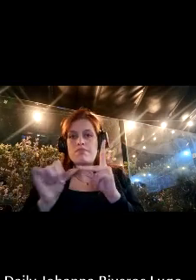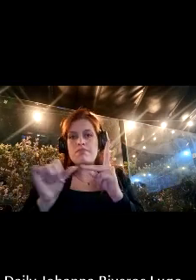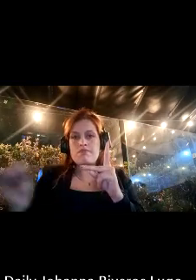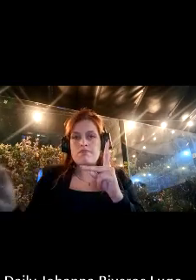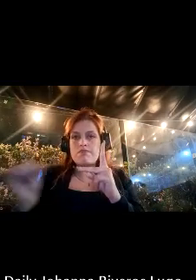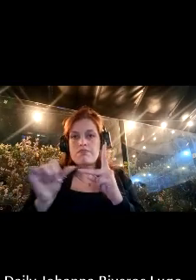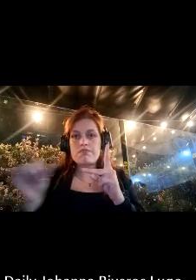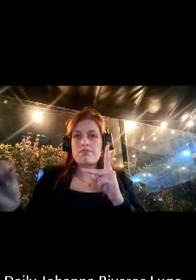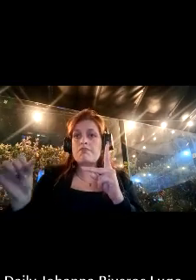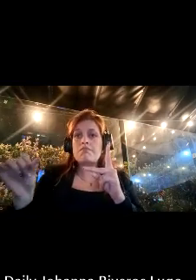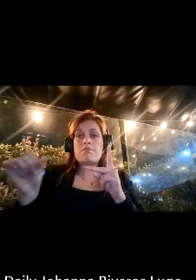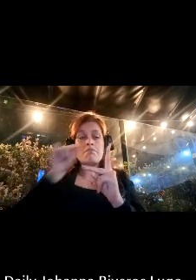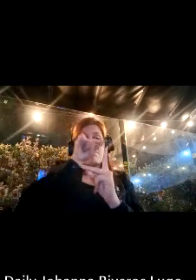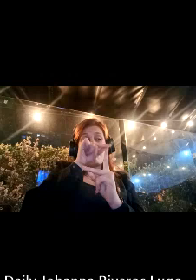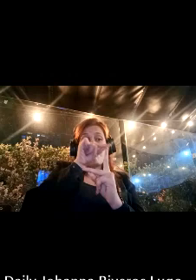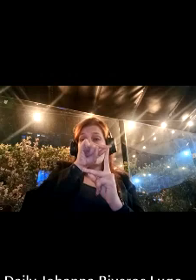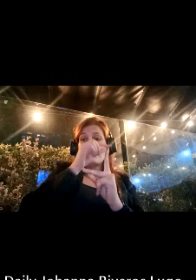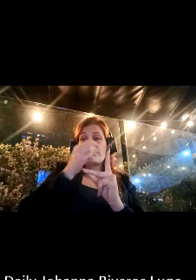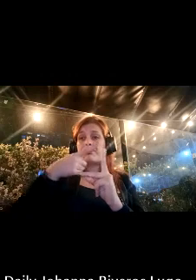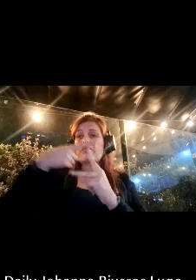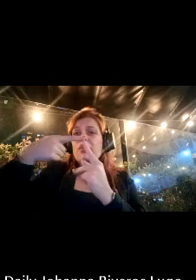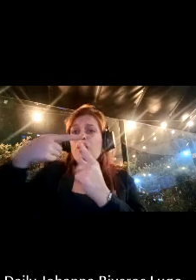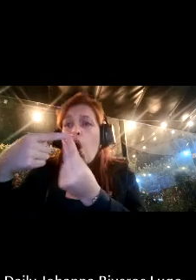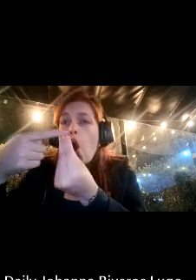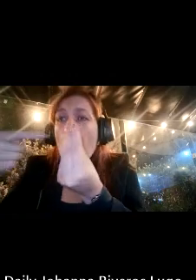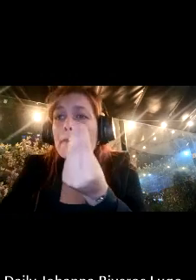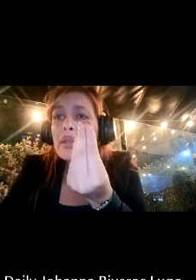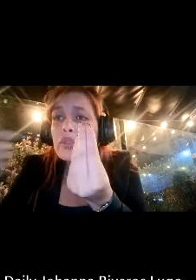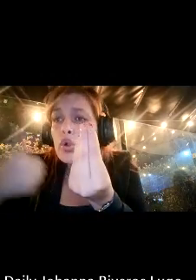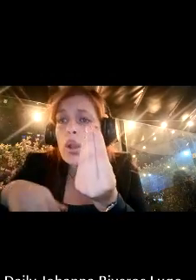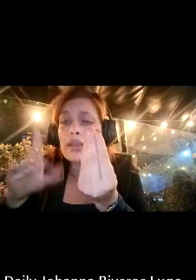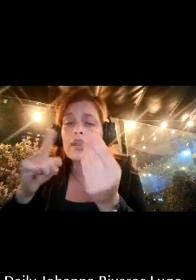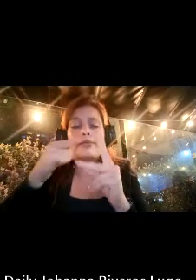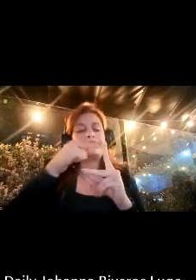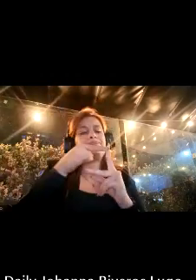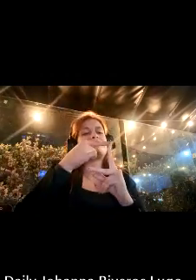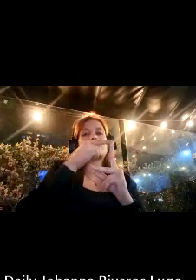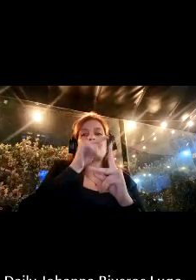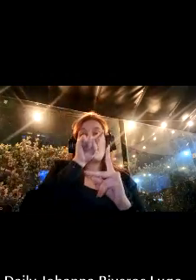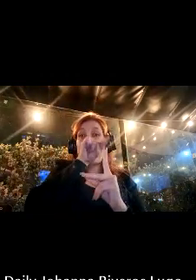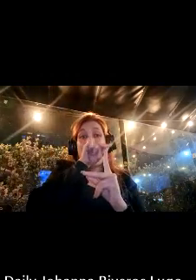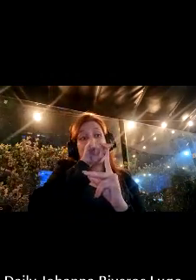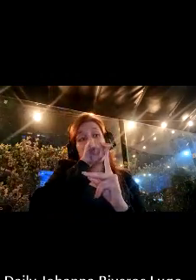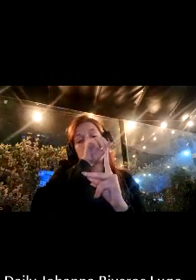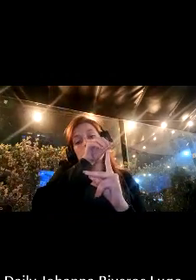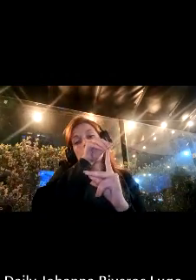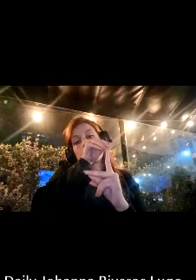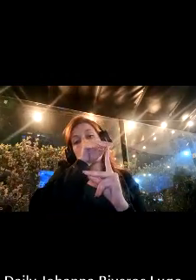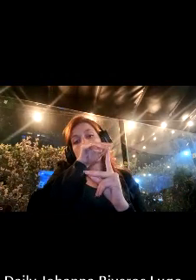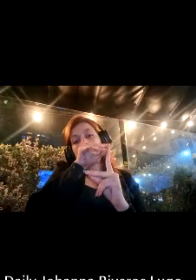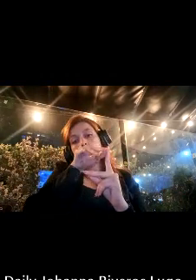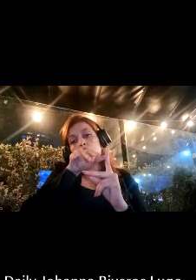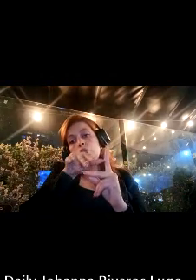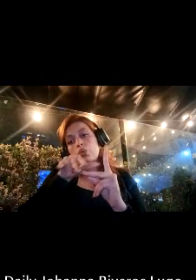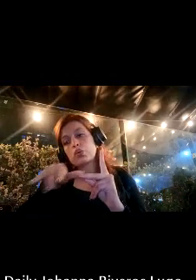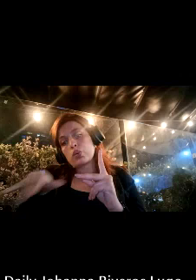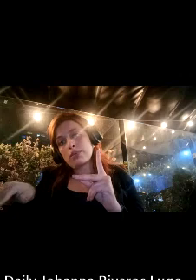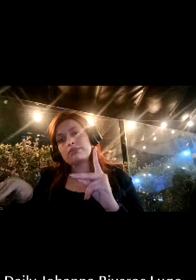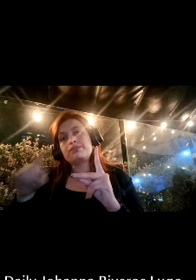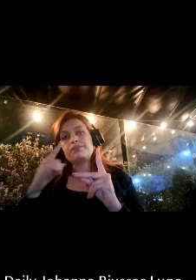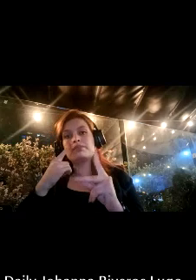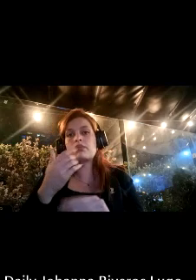esfera, la vamos a soltar desde acá, desde este punto. La vamos a soltar. Ese es el siguiente paso.